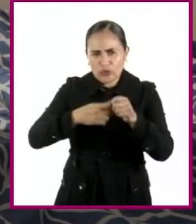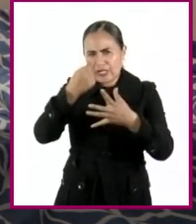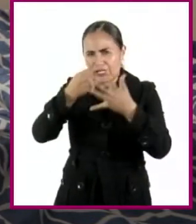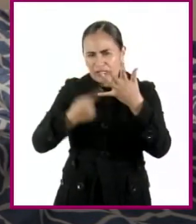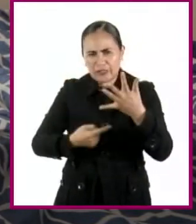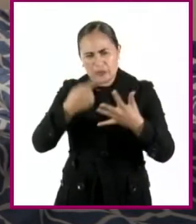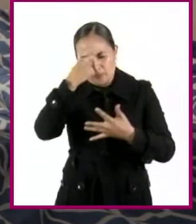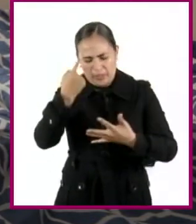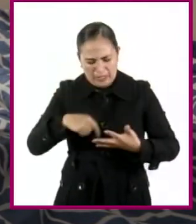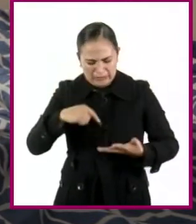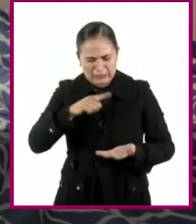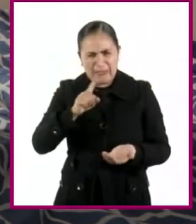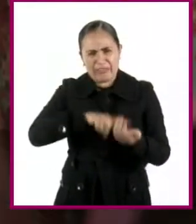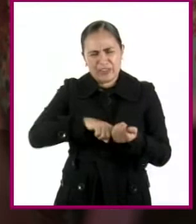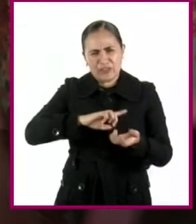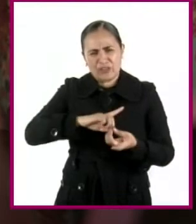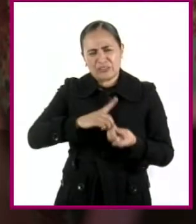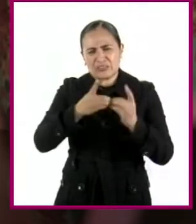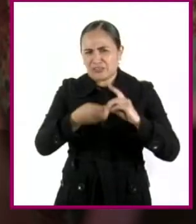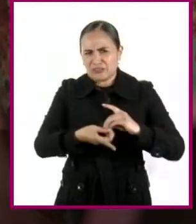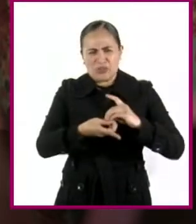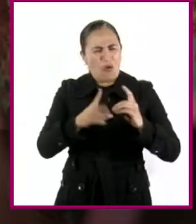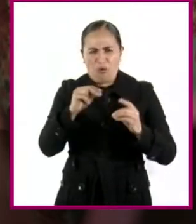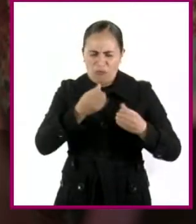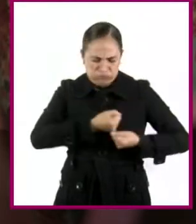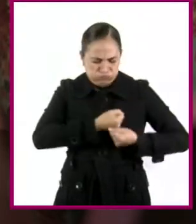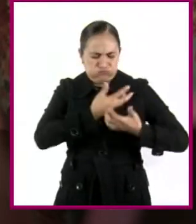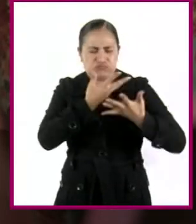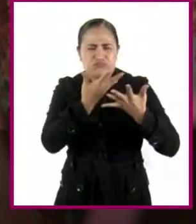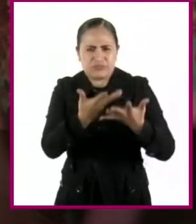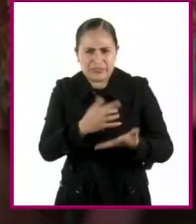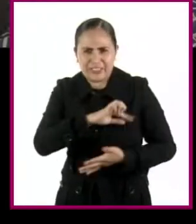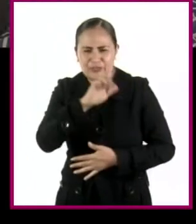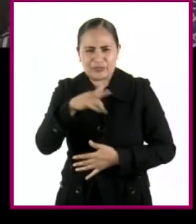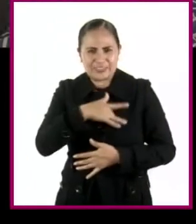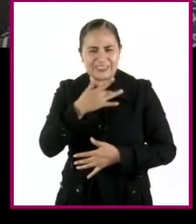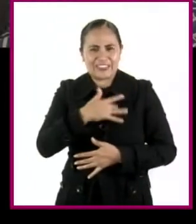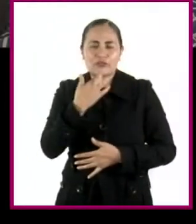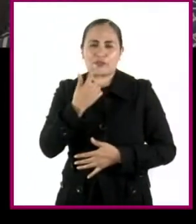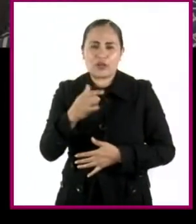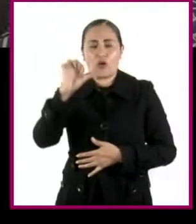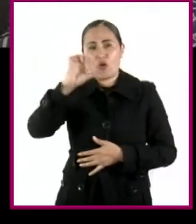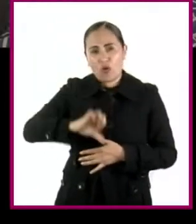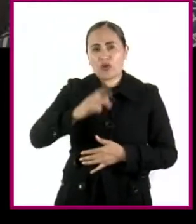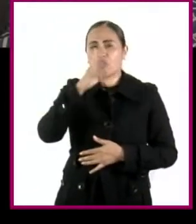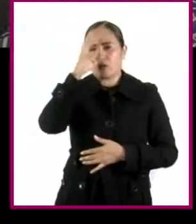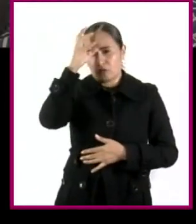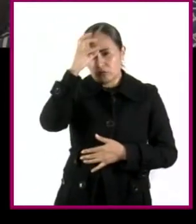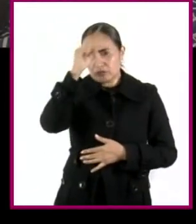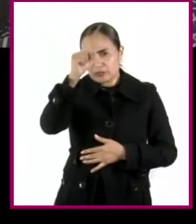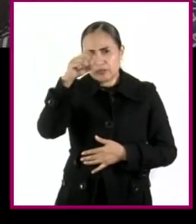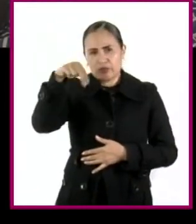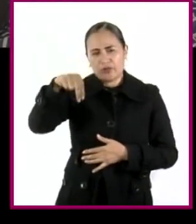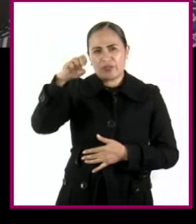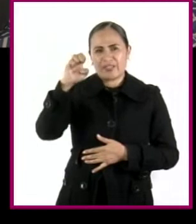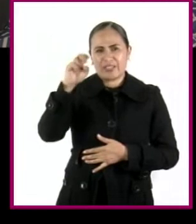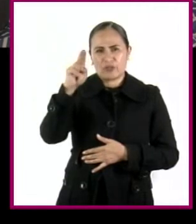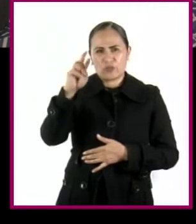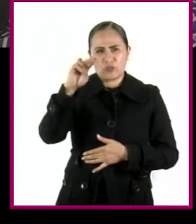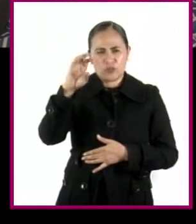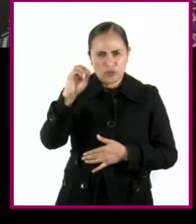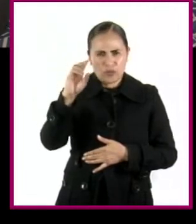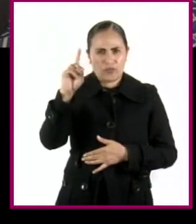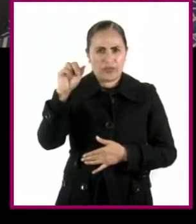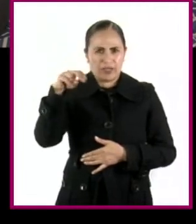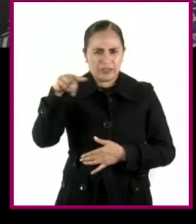sacar todo lo que nos pesa en ese momento. Esta vez hablaremos de la neurodanza, un concepto donde se ven involucrados el hermoso arte de